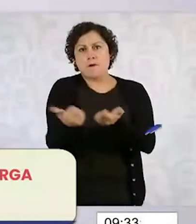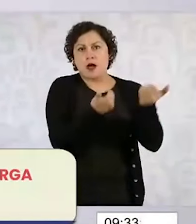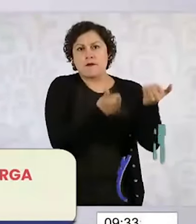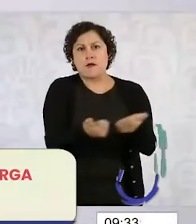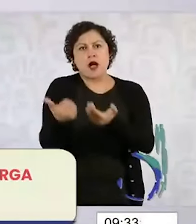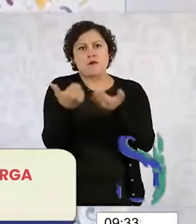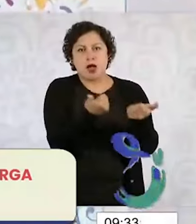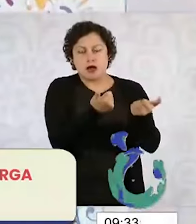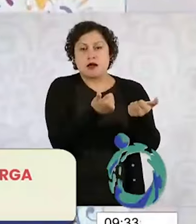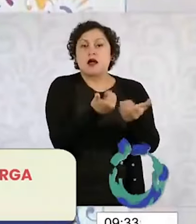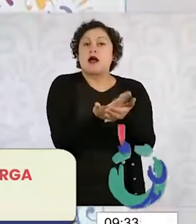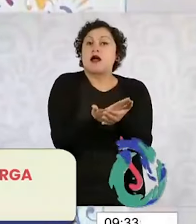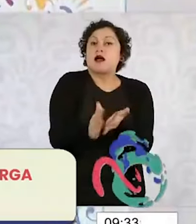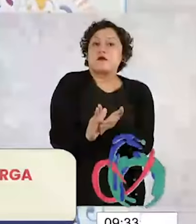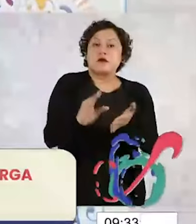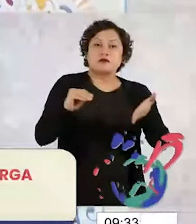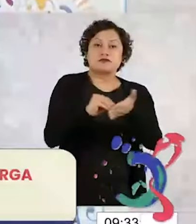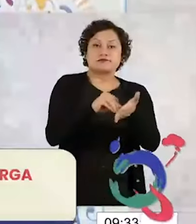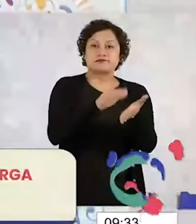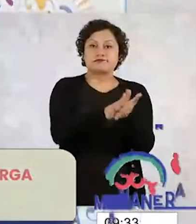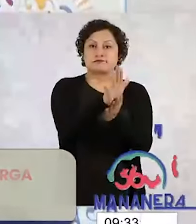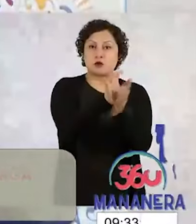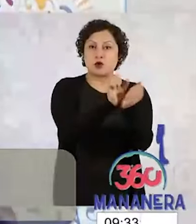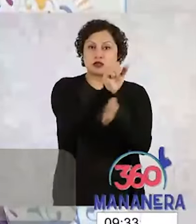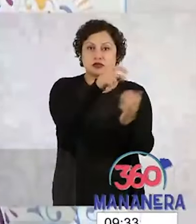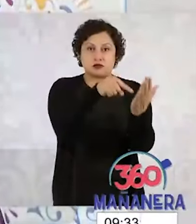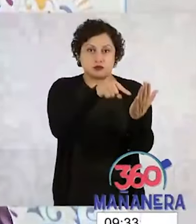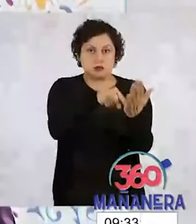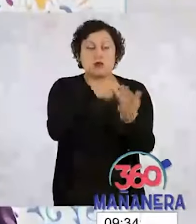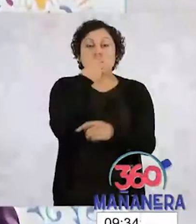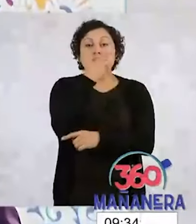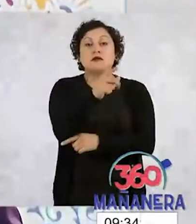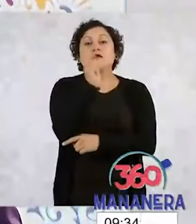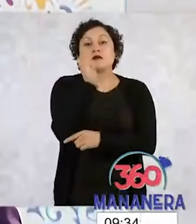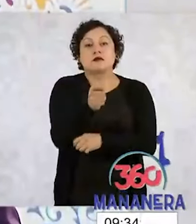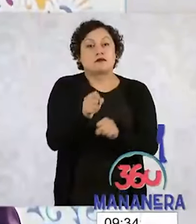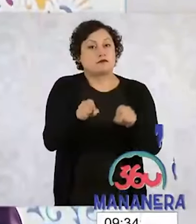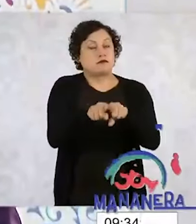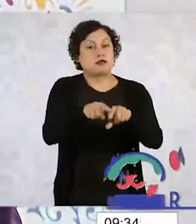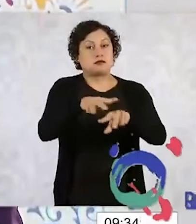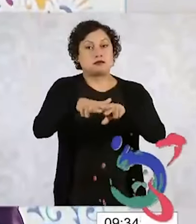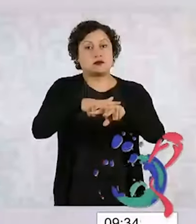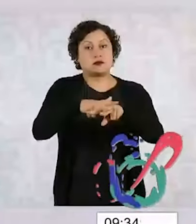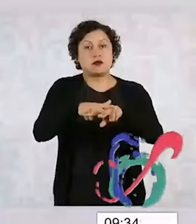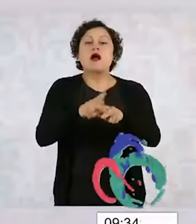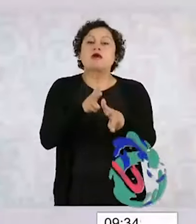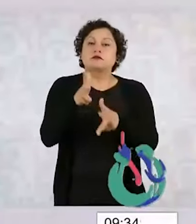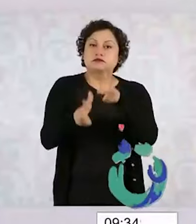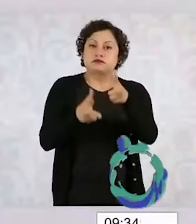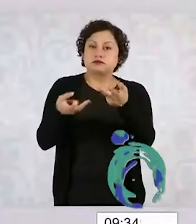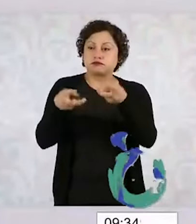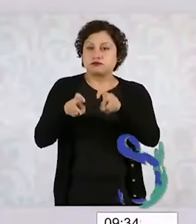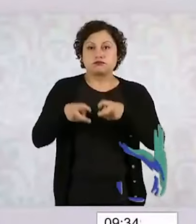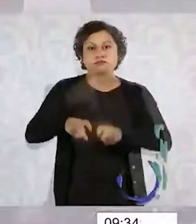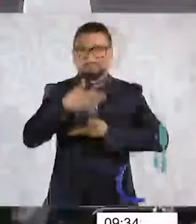en la Constitución abiertamente y claramente que en esas mismas vías se puede operar el tren de